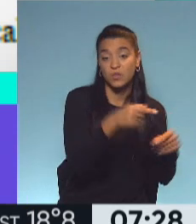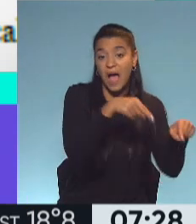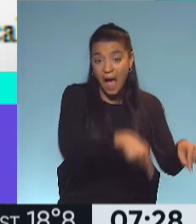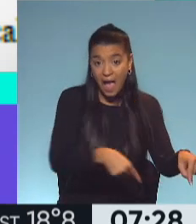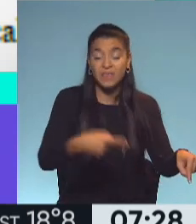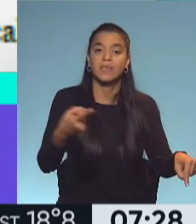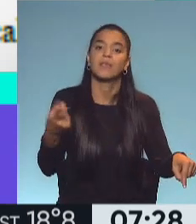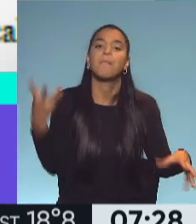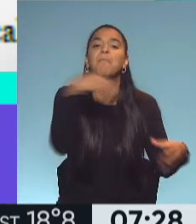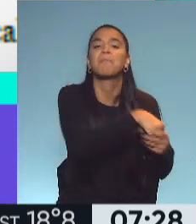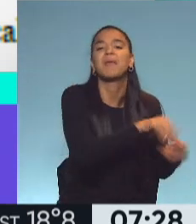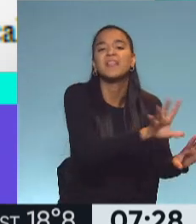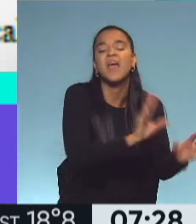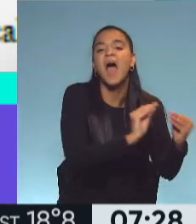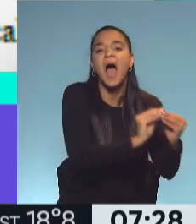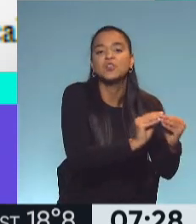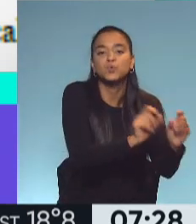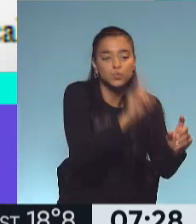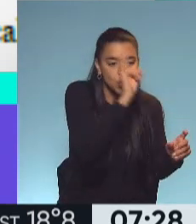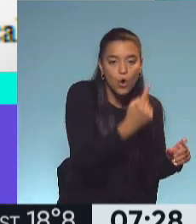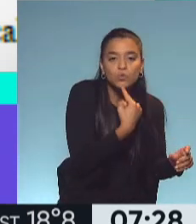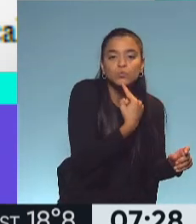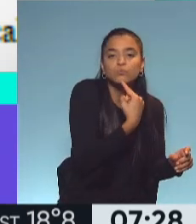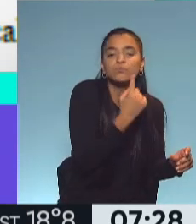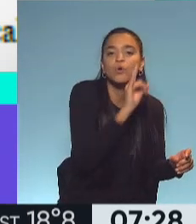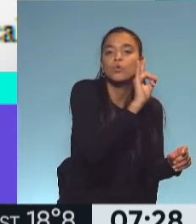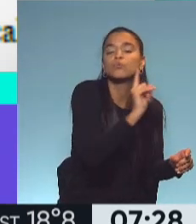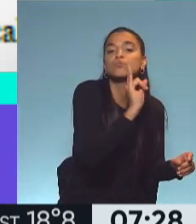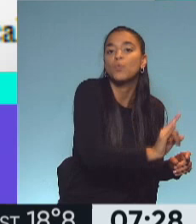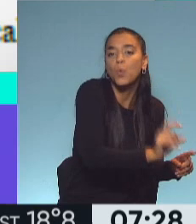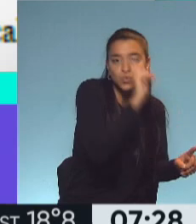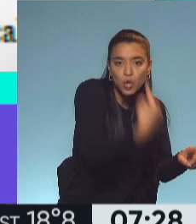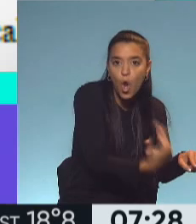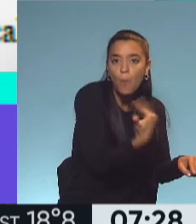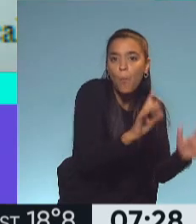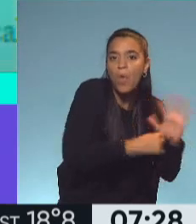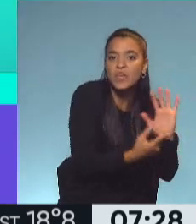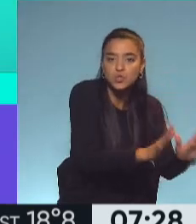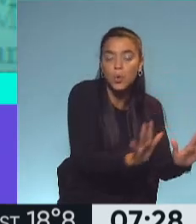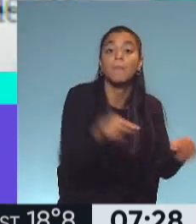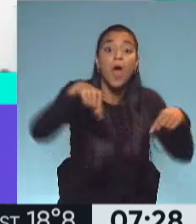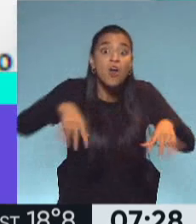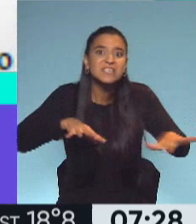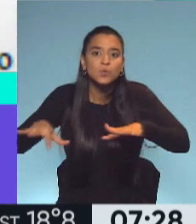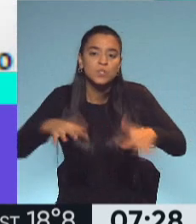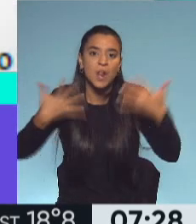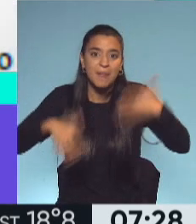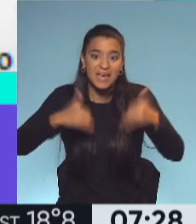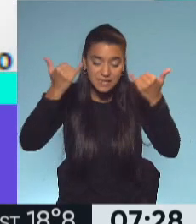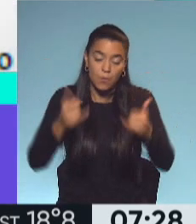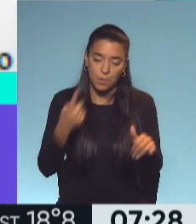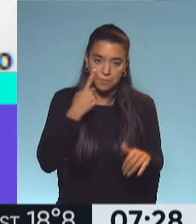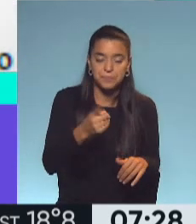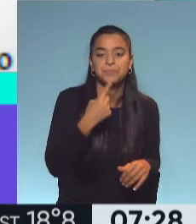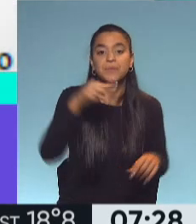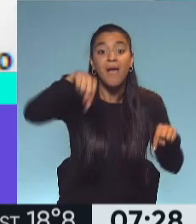estaría entrometiendo en una cuestión autónoma de la ciudad. ¿En una situación de emergencia como esta, no? Tal cual. La situación de emergencia lo que implica es decir, bueno, mira,